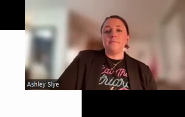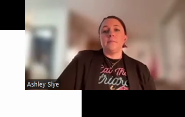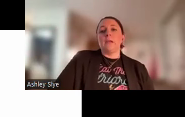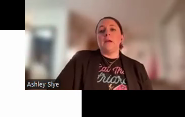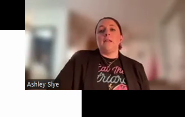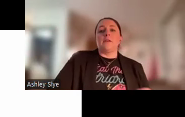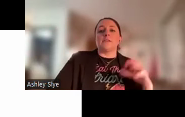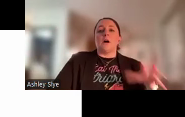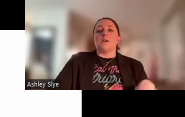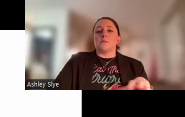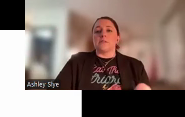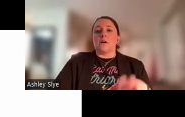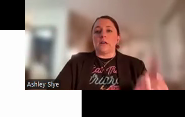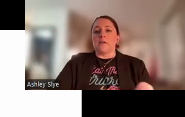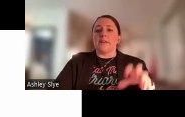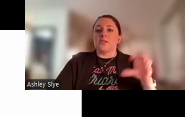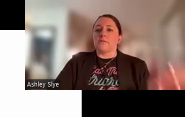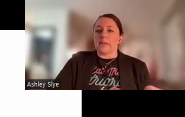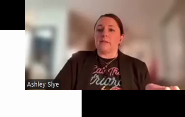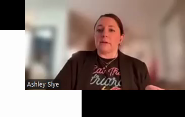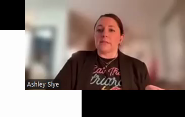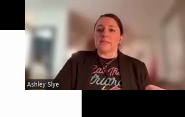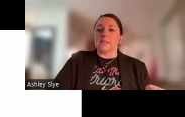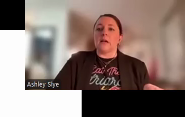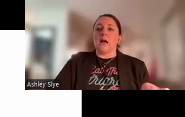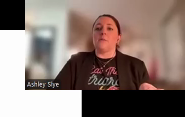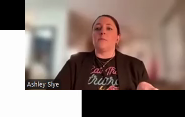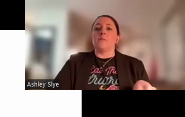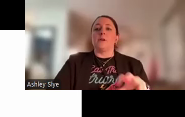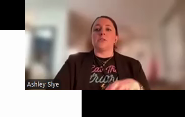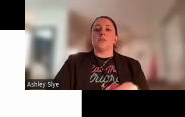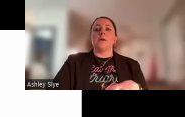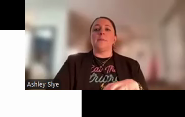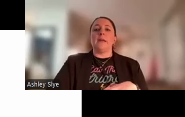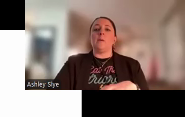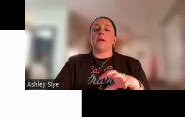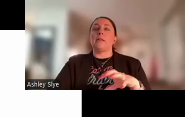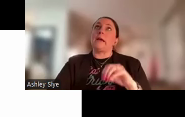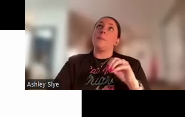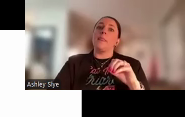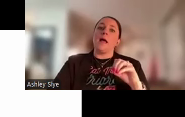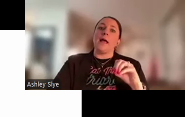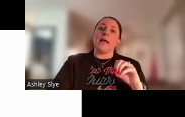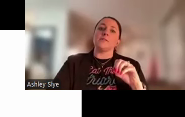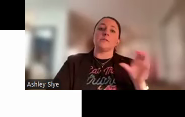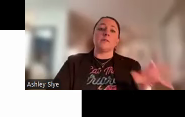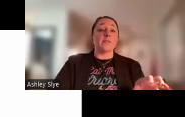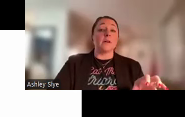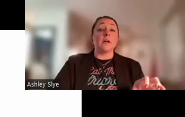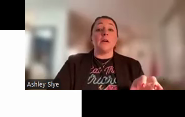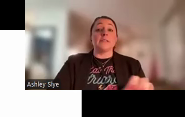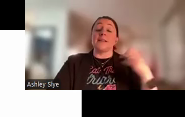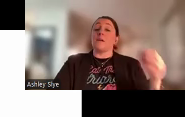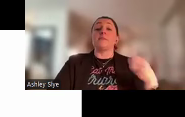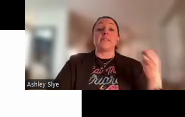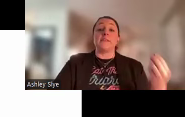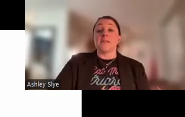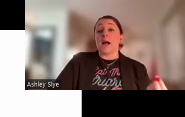que el sobreviviente pierda, ¿verdad?, su trabajo, obligándoles a depender de la pareja